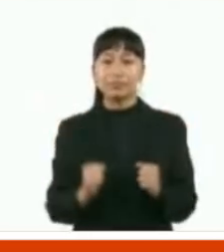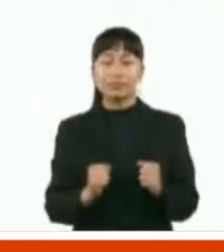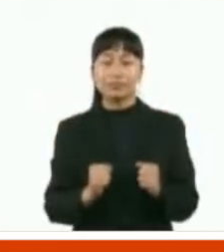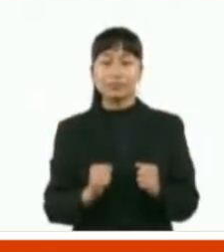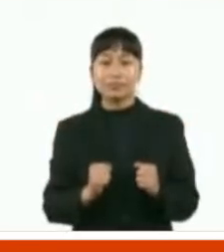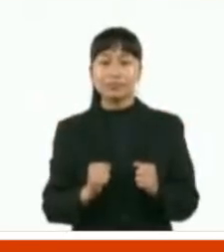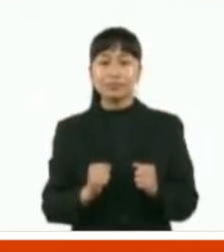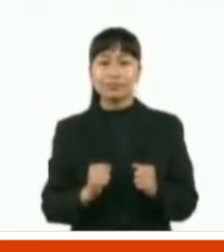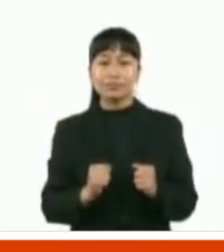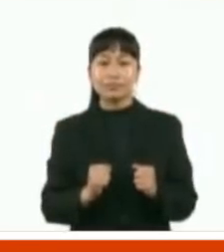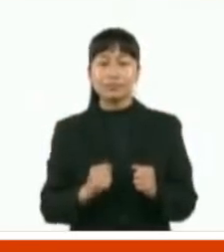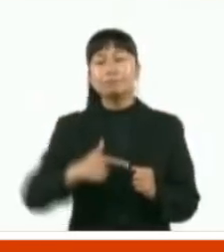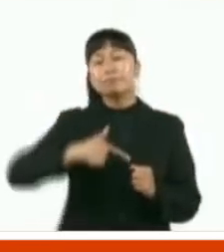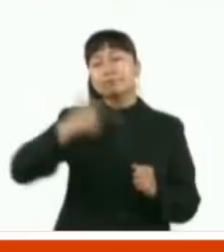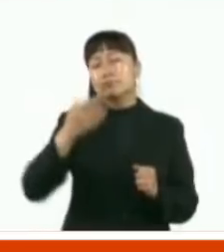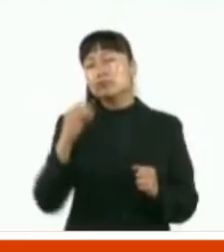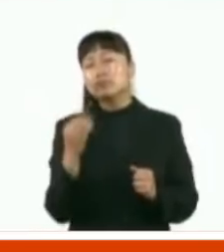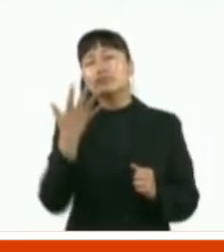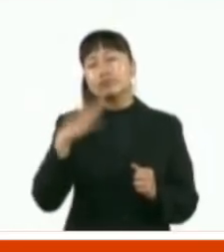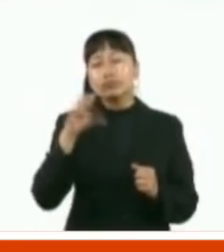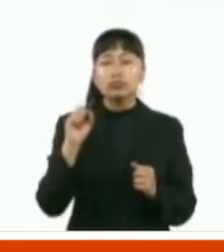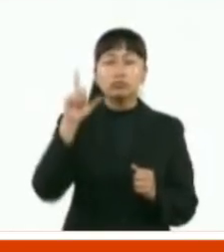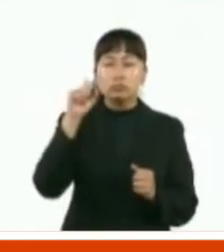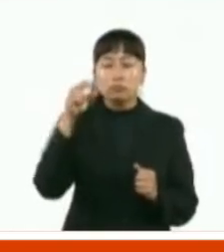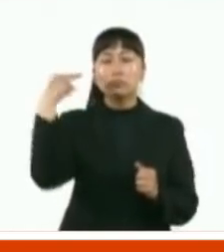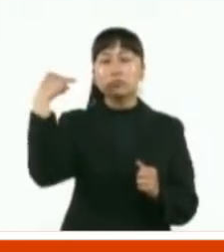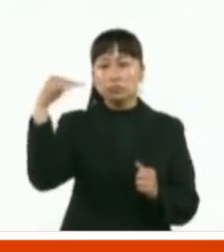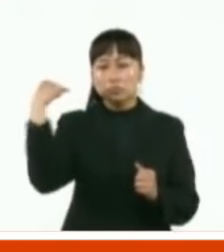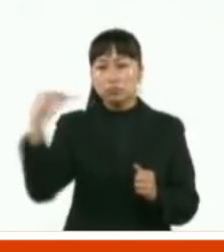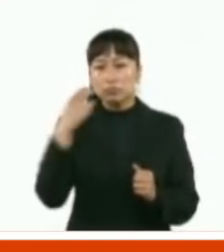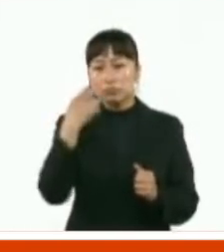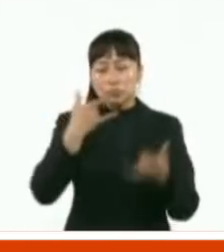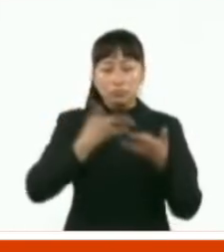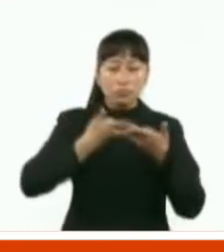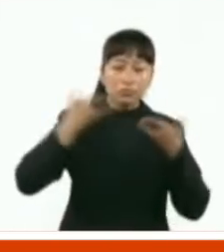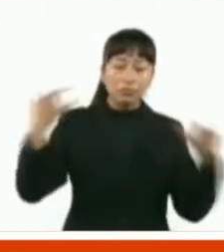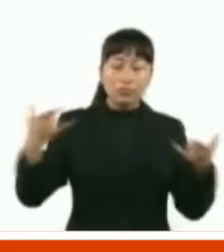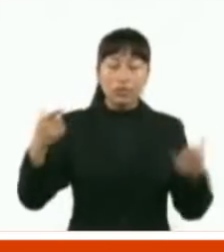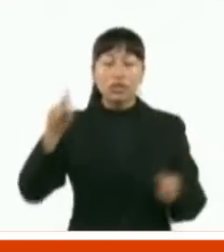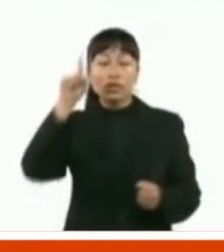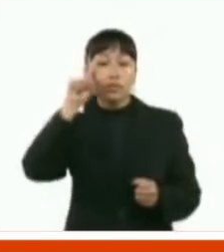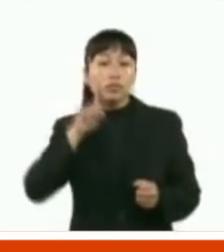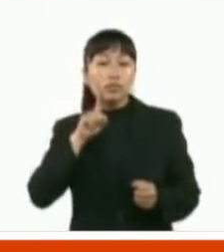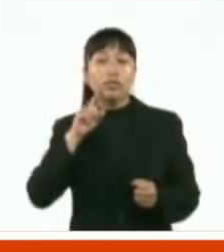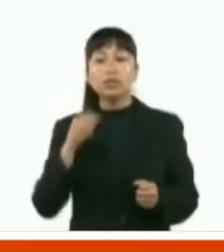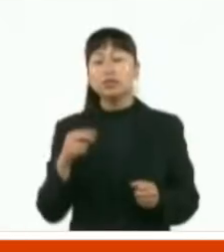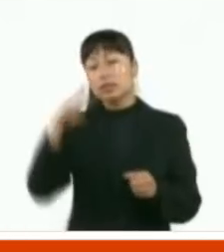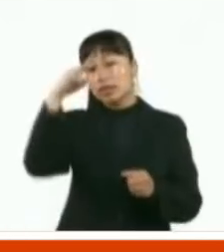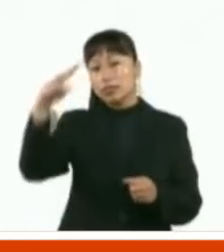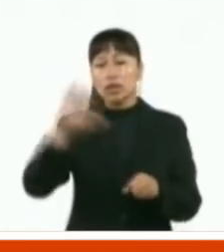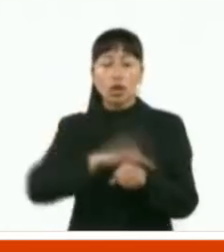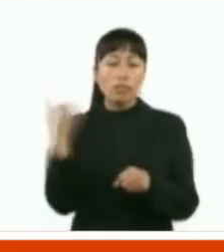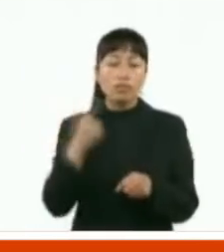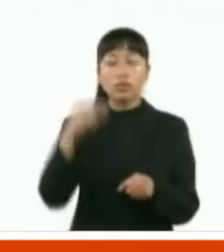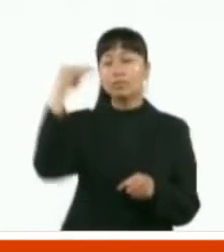Se ponen 12 o 10 nombres o 20, cuando mucho a veces en estas relatorías de mujeres históricas de México, porque no se conocen